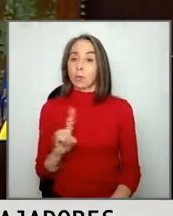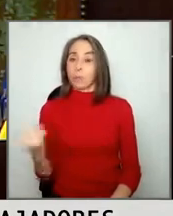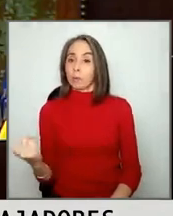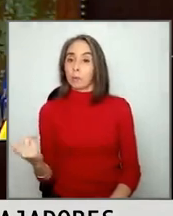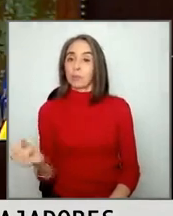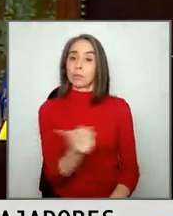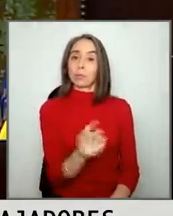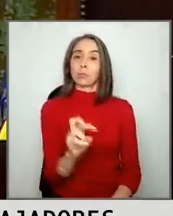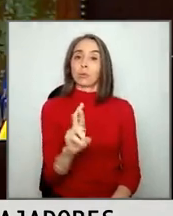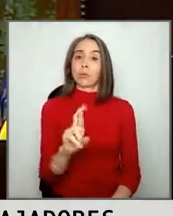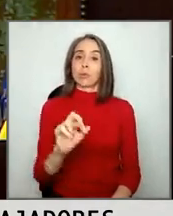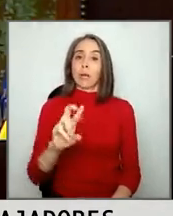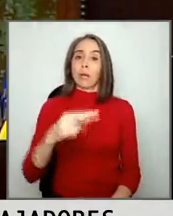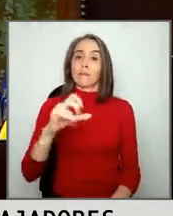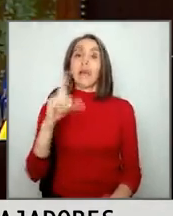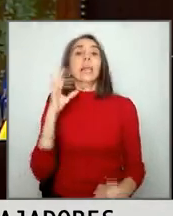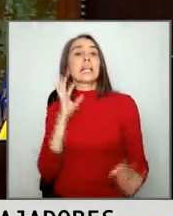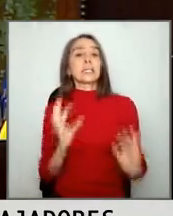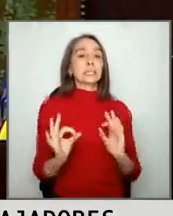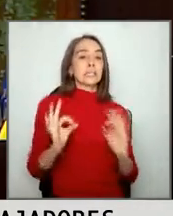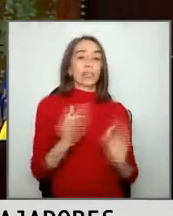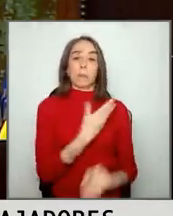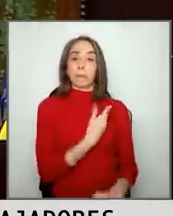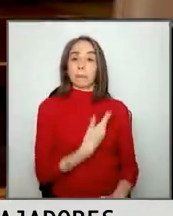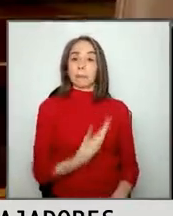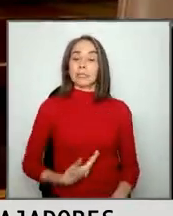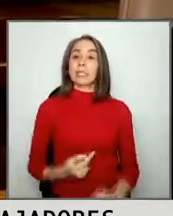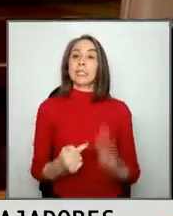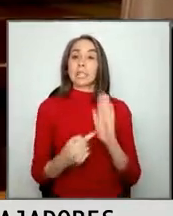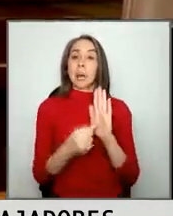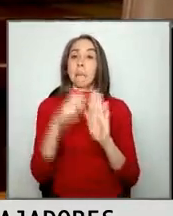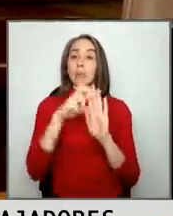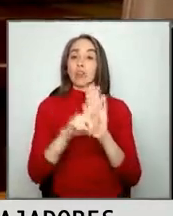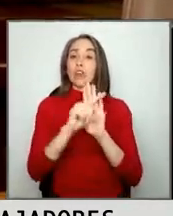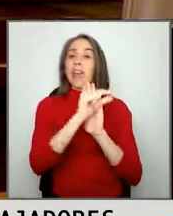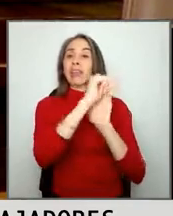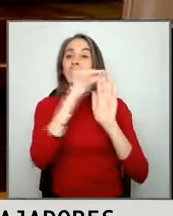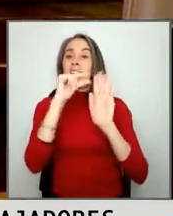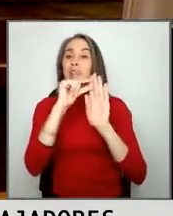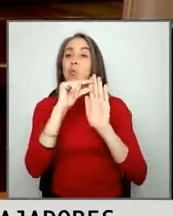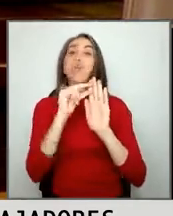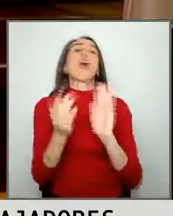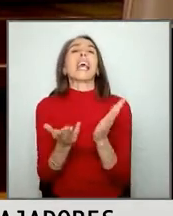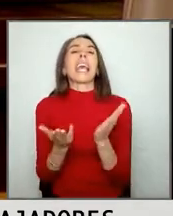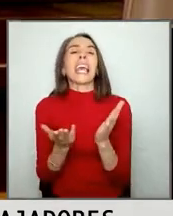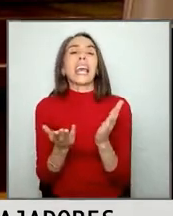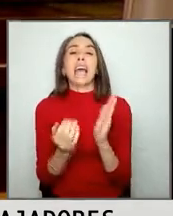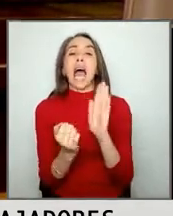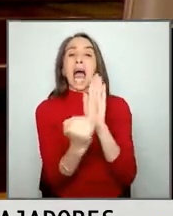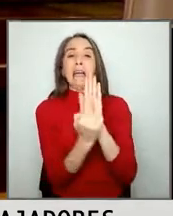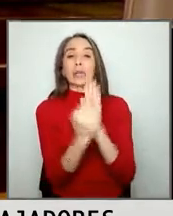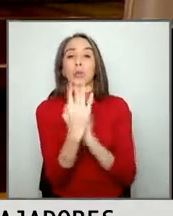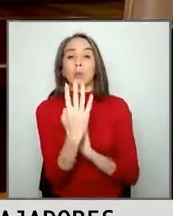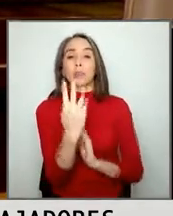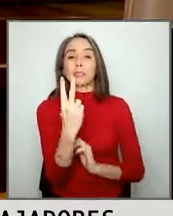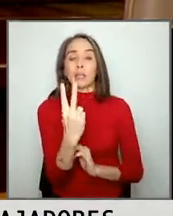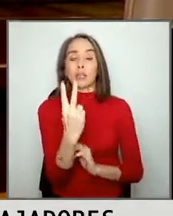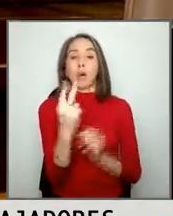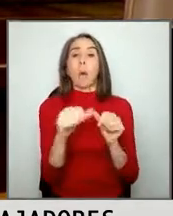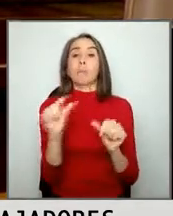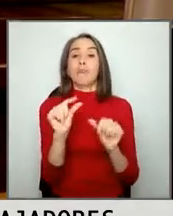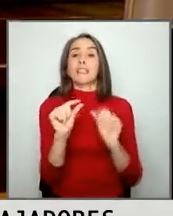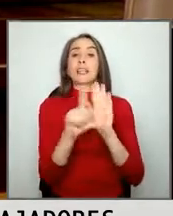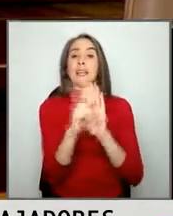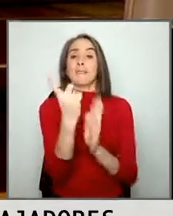señorita presidenta como bien señala en el título del proyecto este interprete el artículo cuadragésimo segundo transitorio de la ley